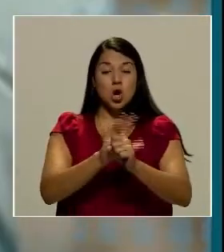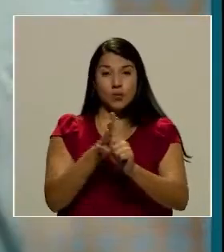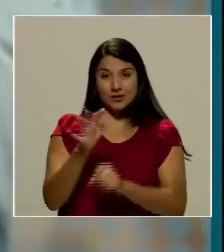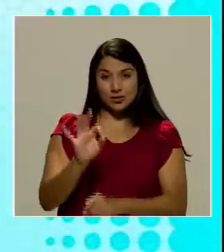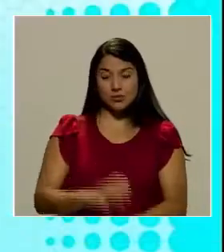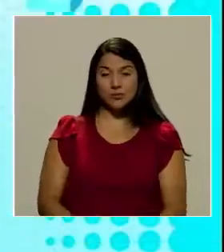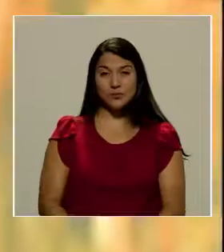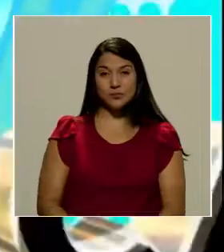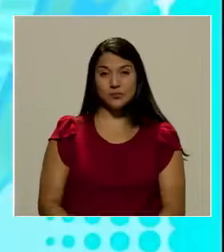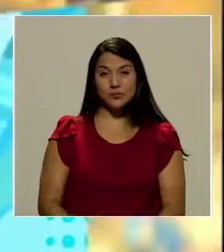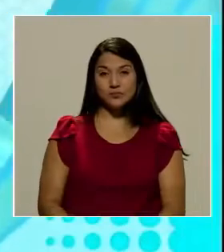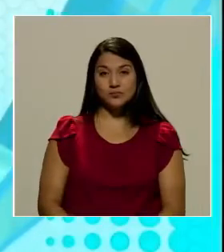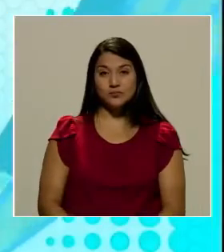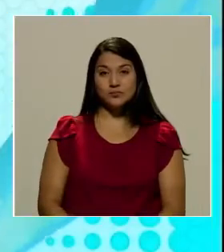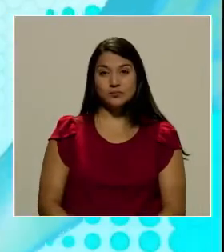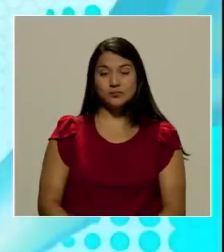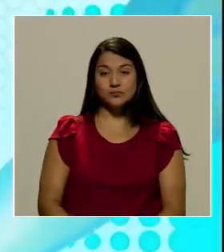COVID-19.